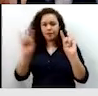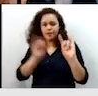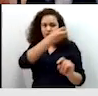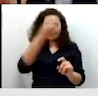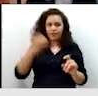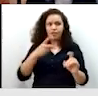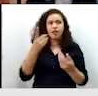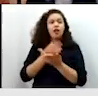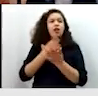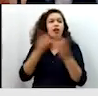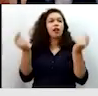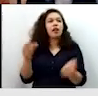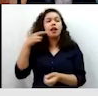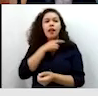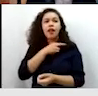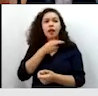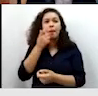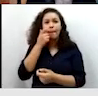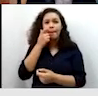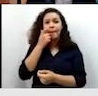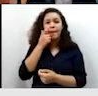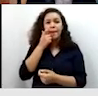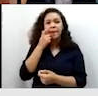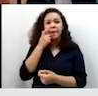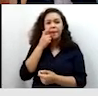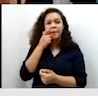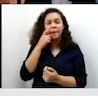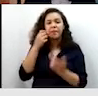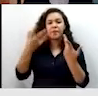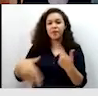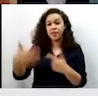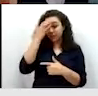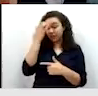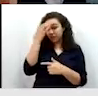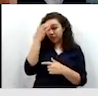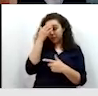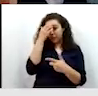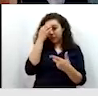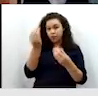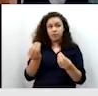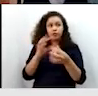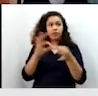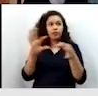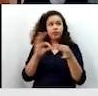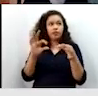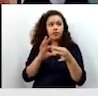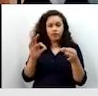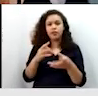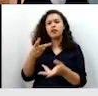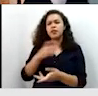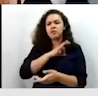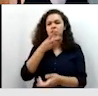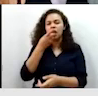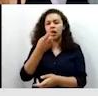poquito rápido por que, pues, es gran cantidad de conocimientos que hay que proporcionarles para que